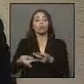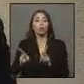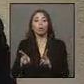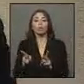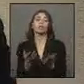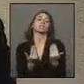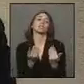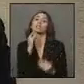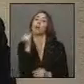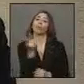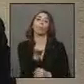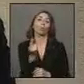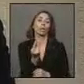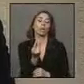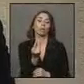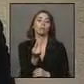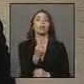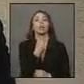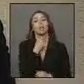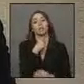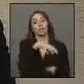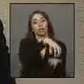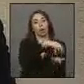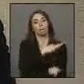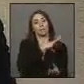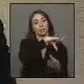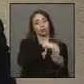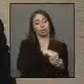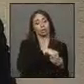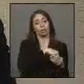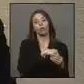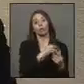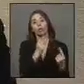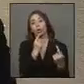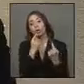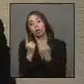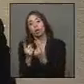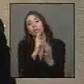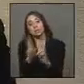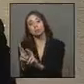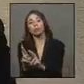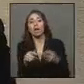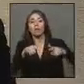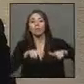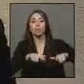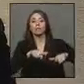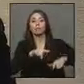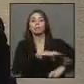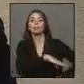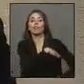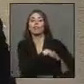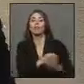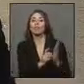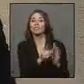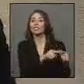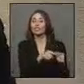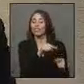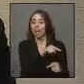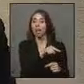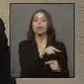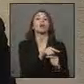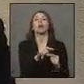la necesita en forma urgente. Quiero que el Ministerio del Interior pueda dar cuenta de esto, y particularmente su Departamento de Desarrollo Social. Por lo tanto, también